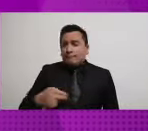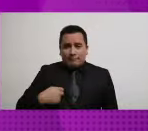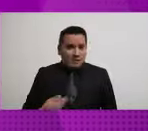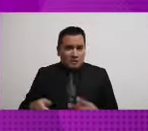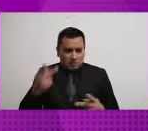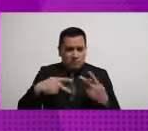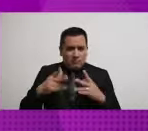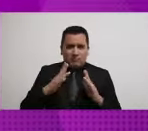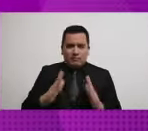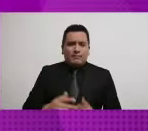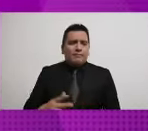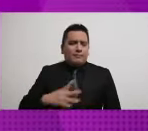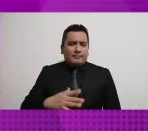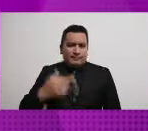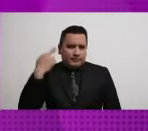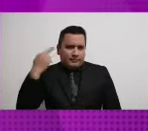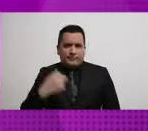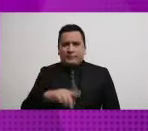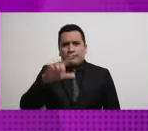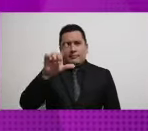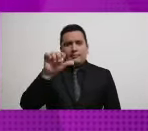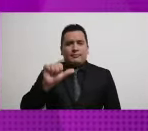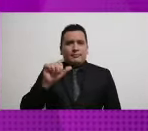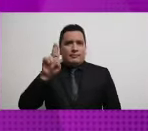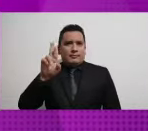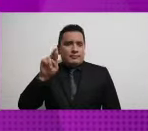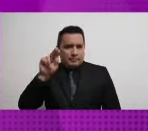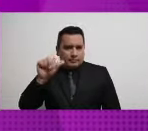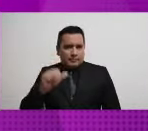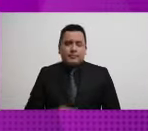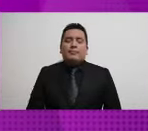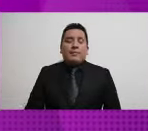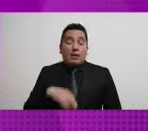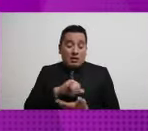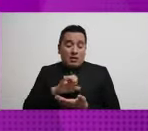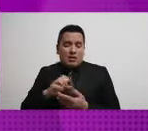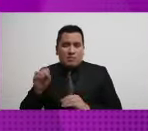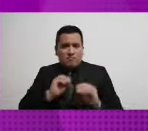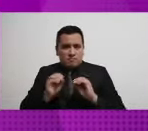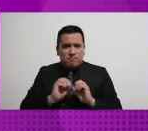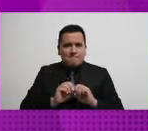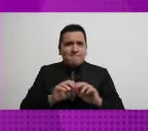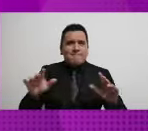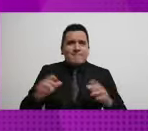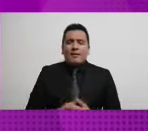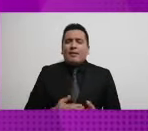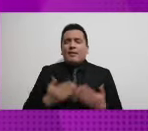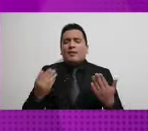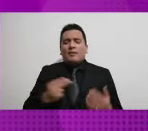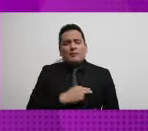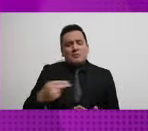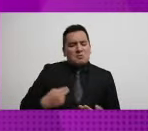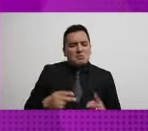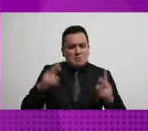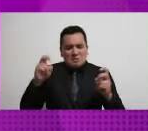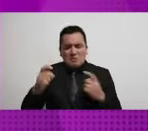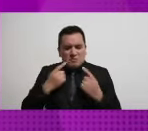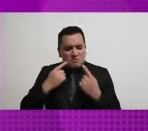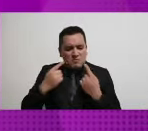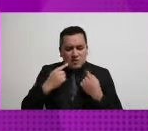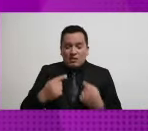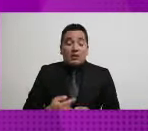Estamos de regreso en La Urna, el programa de divulgación de la cultura democrática del Instituto Electoral de Coahuila. Estamos platicando